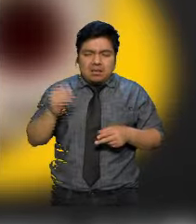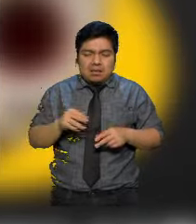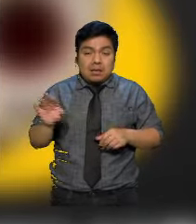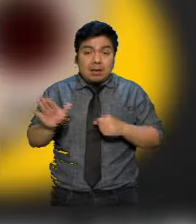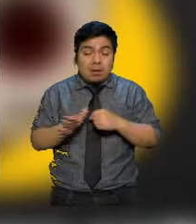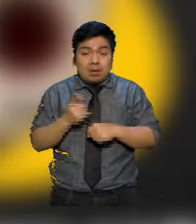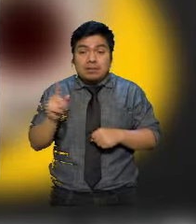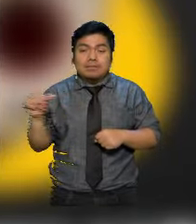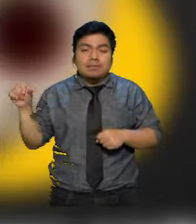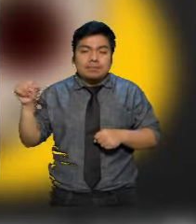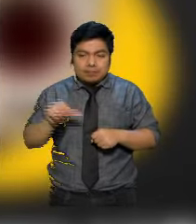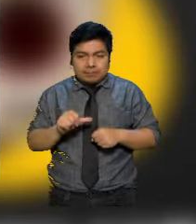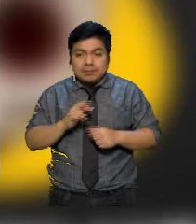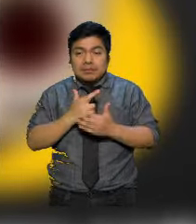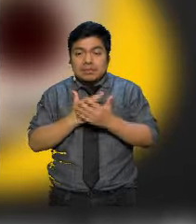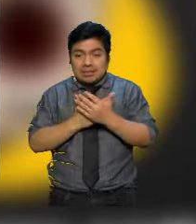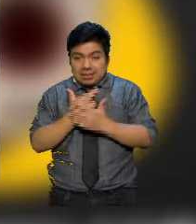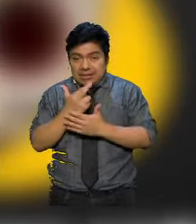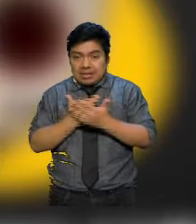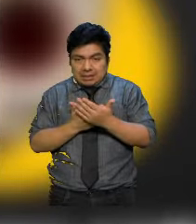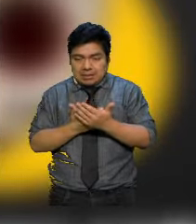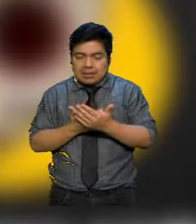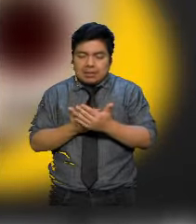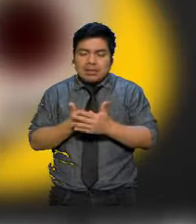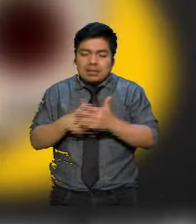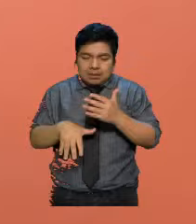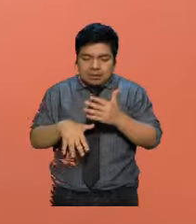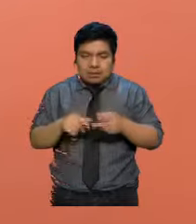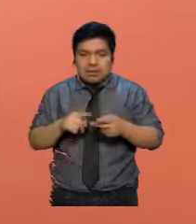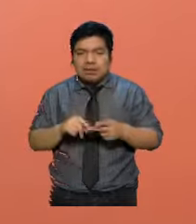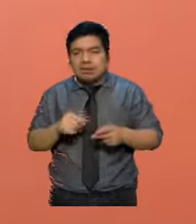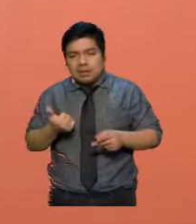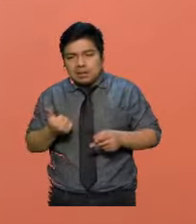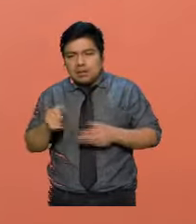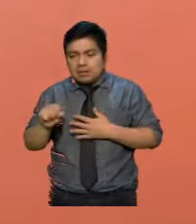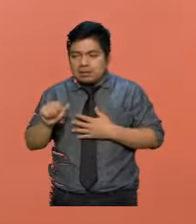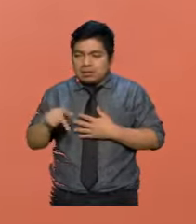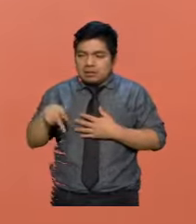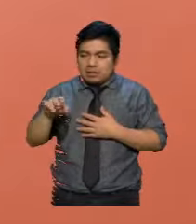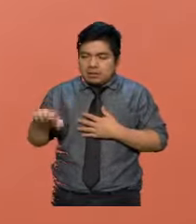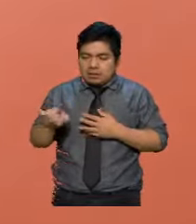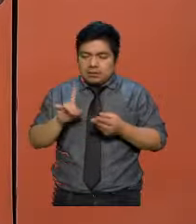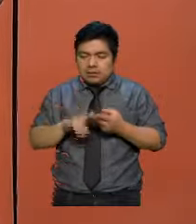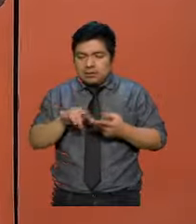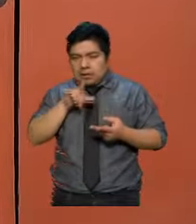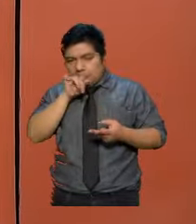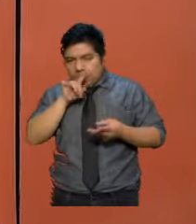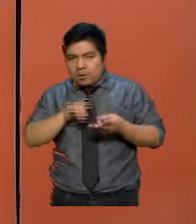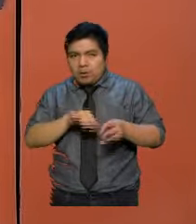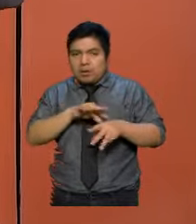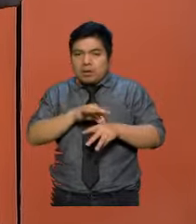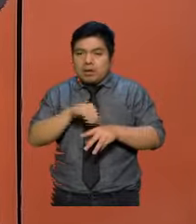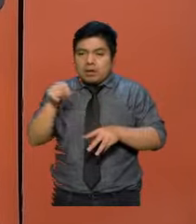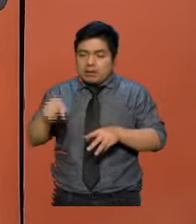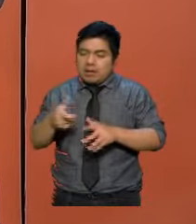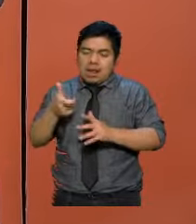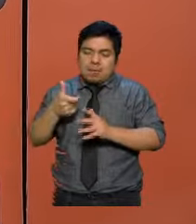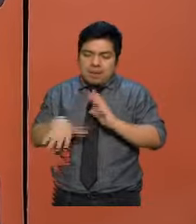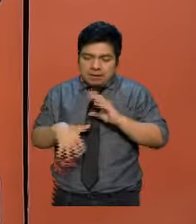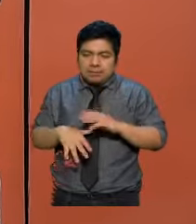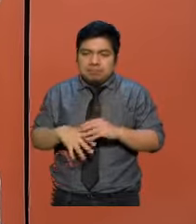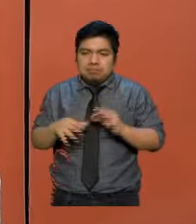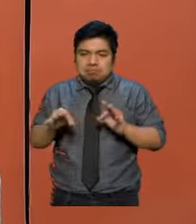traje la receta económica. Hay recetas que le ponen sake, que le ponen carne, pollo, etcétera, pero esta es la más económica y